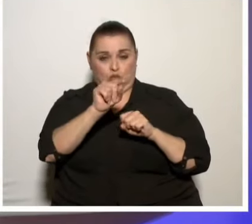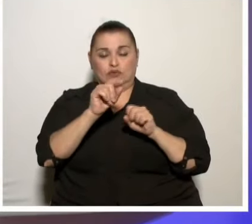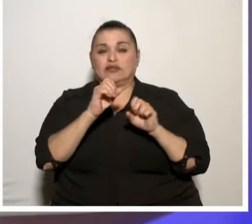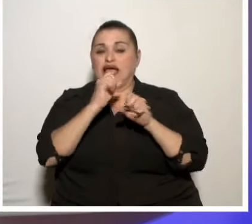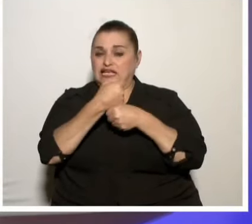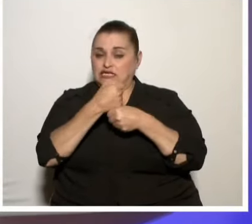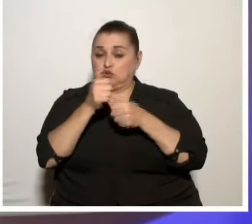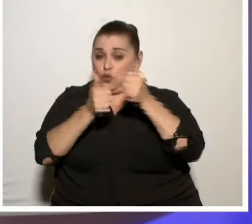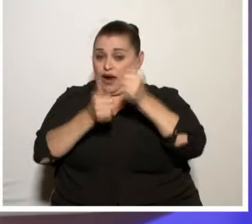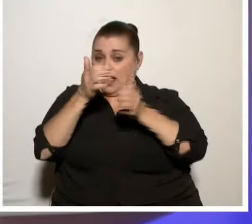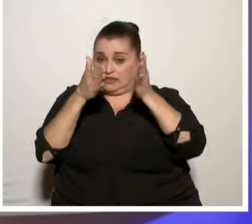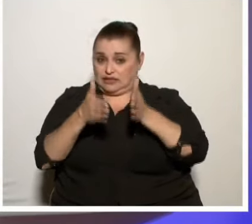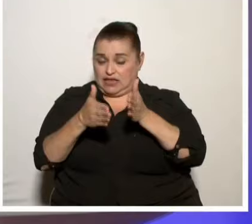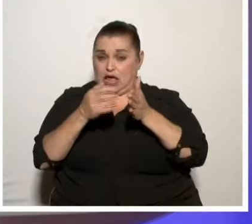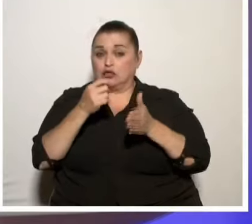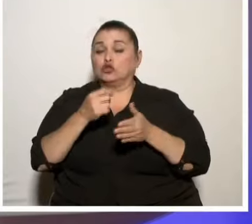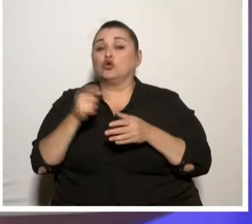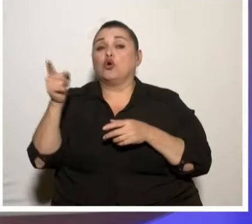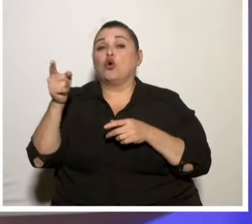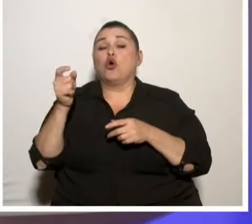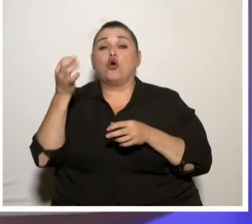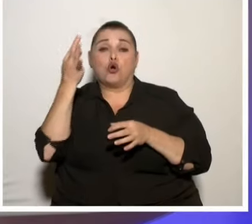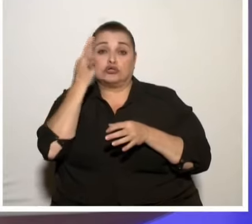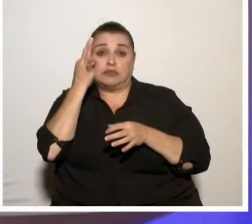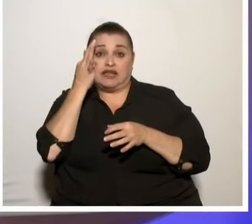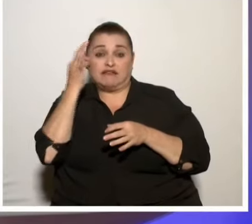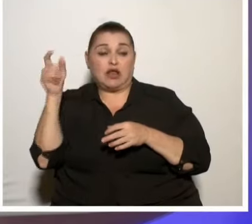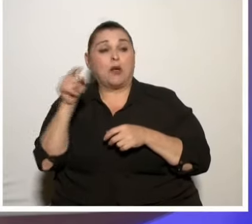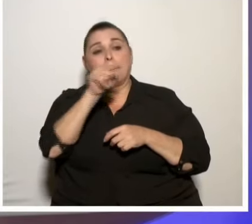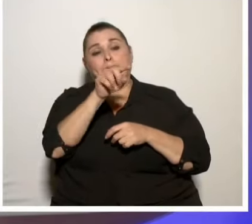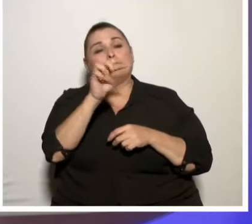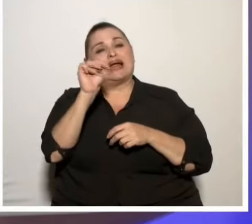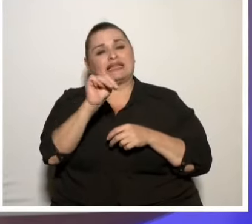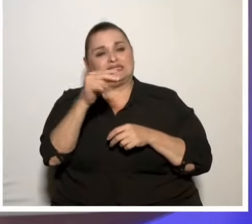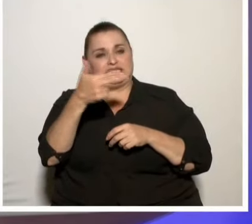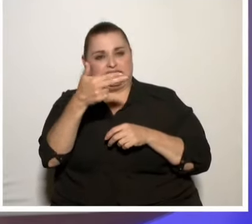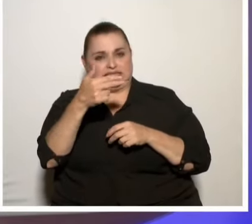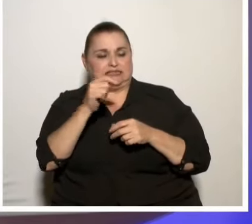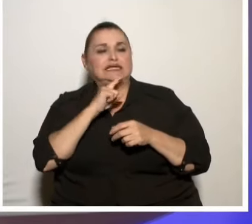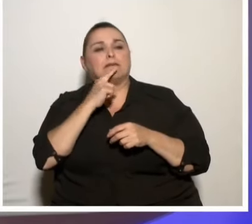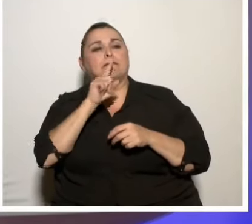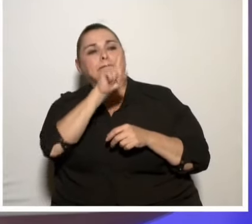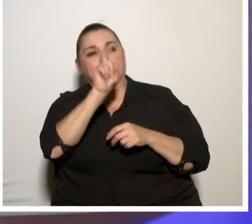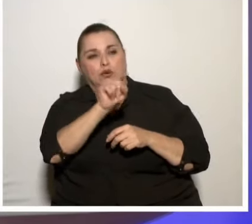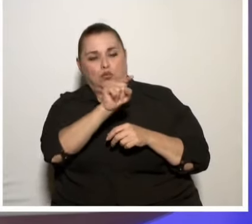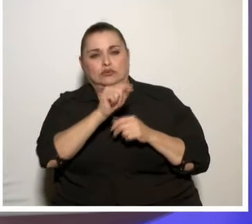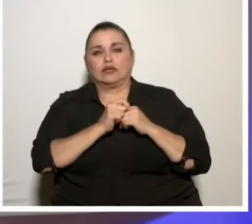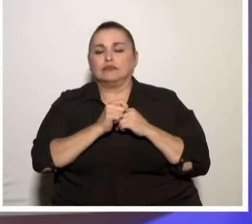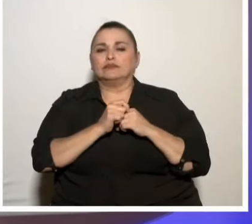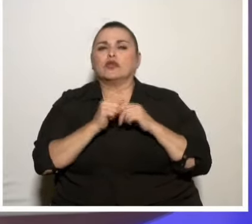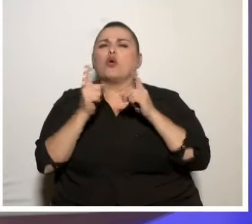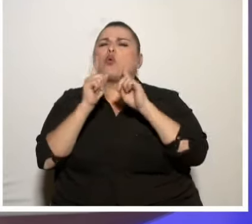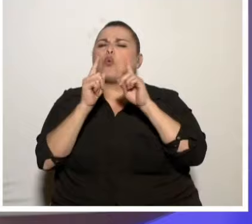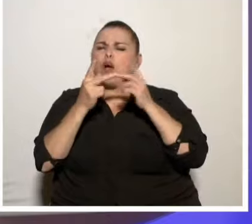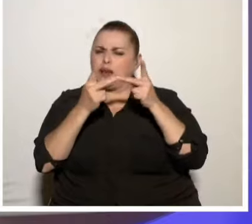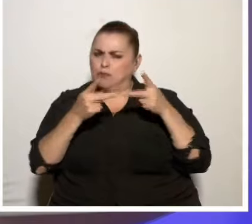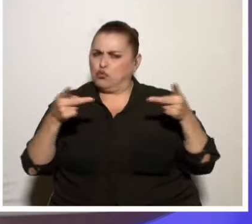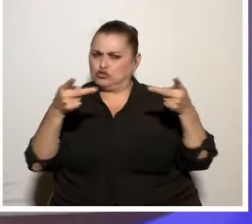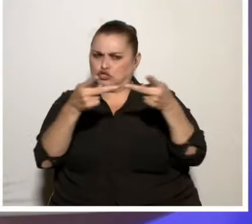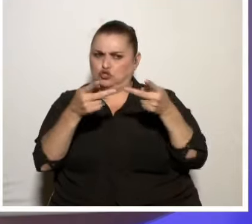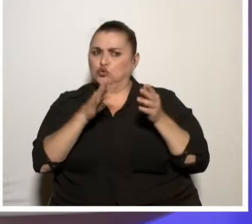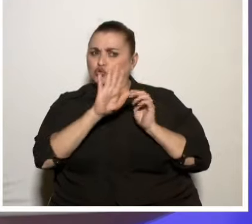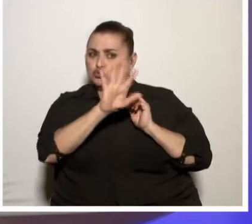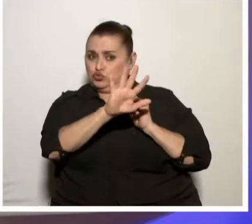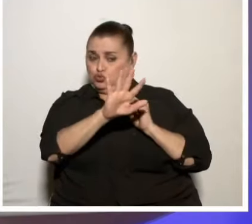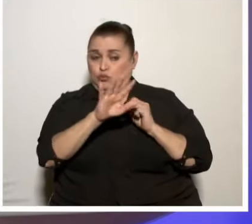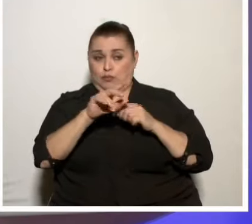el candidato José María Figueres para el señor Martín Chinchilla. Y dice lo siguiente: ¿cuál es la posición suya y la de